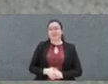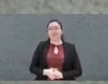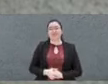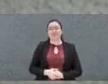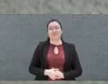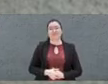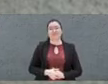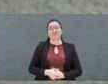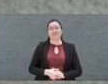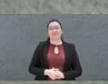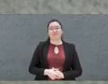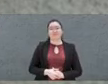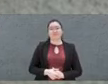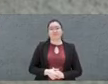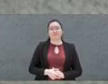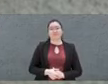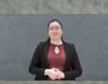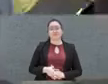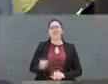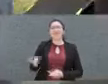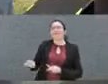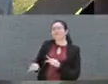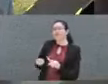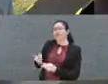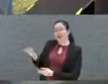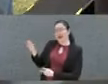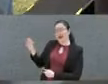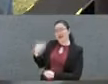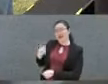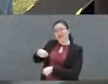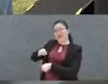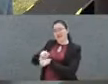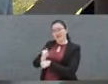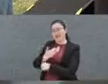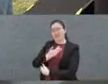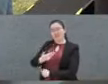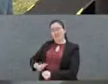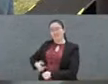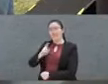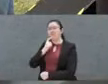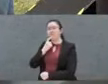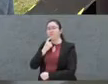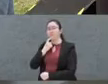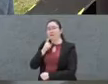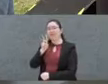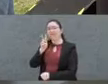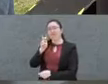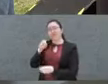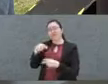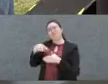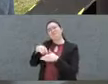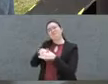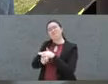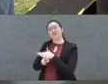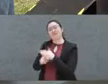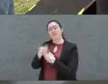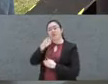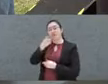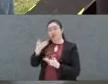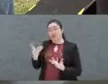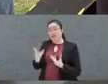bueno, le preguntamos al presidente López Obrador la semana pasada en la matutina con respecto al tema del metro. Él mencionaba que se iba a reunir